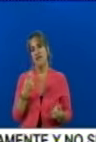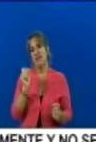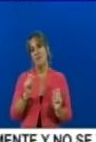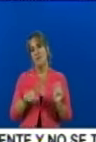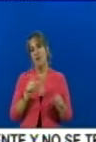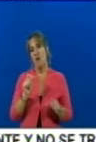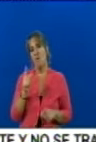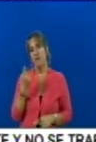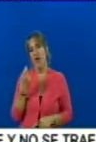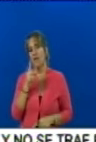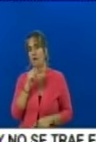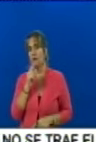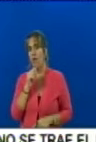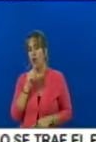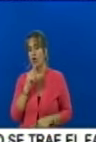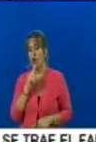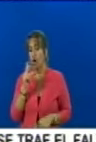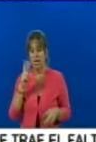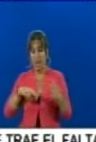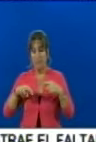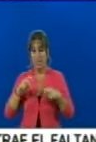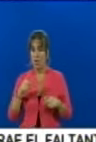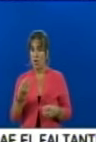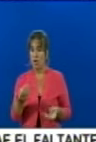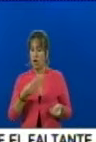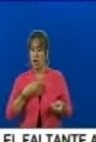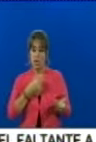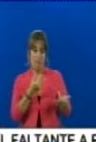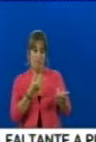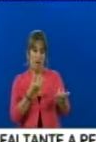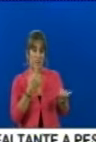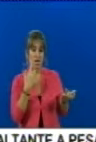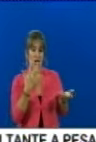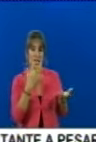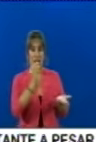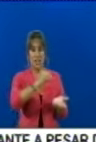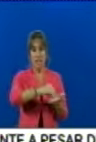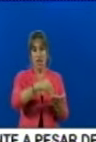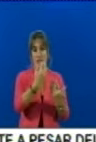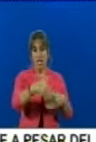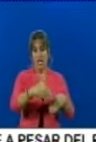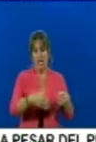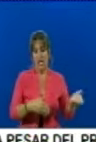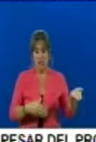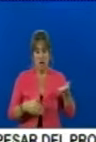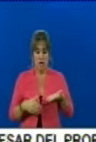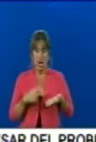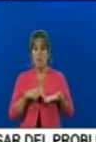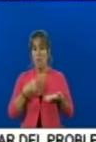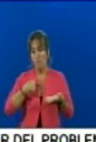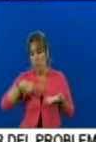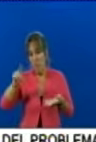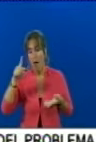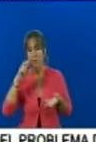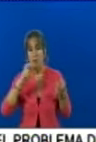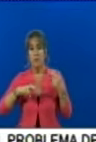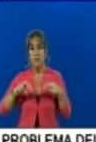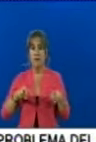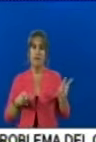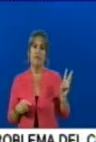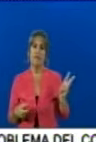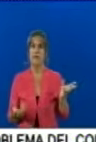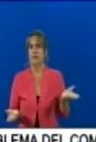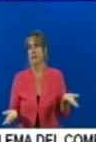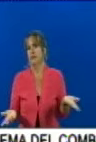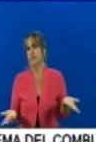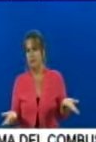Por lo tanto, atenderemos, revisaremos en cuanto tú nos facilites la información el caso de esta consumidora, Dimirce, que si se ha quedado tres veces,